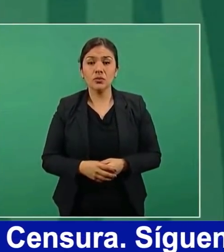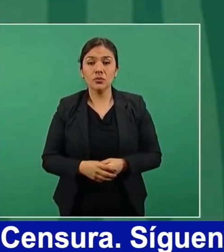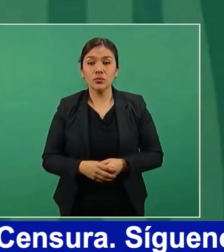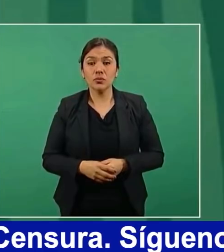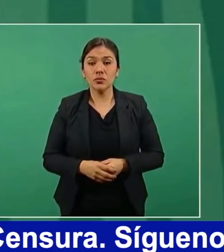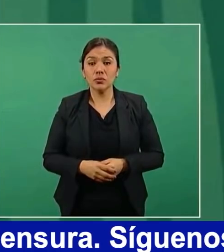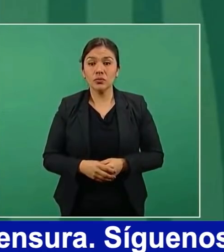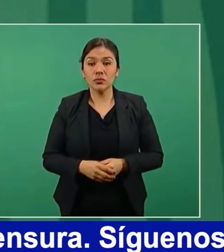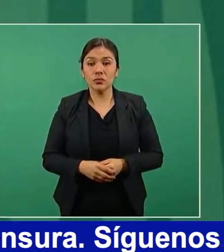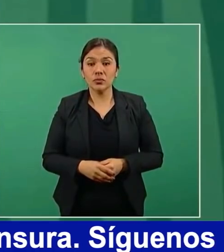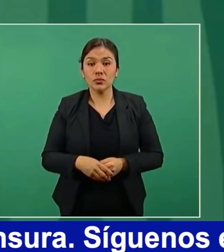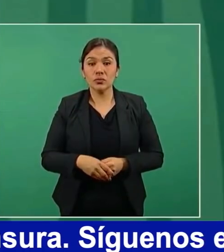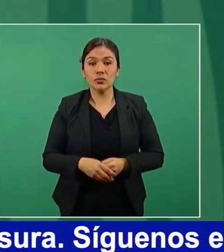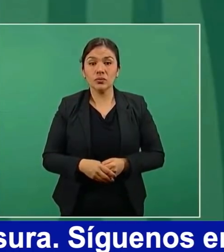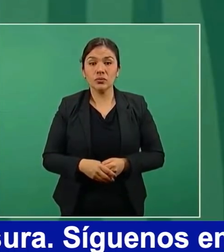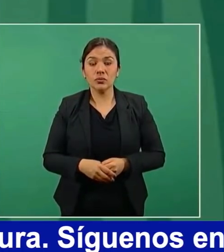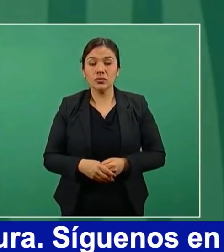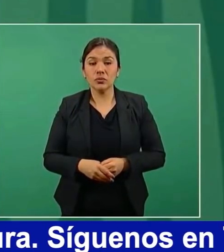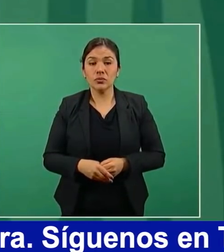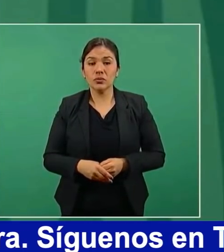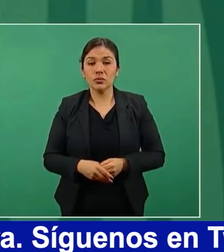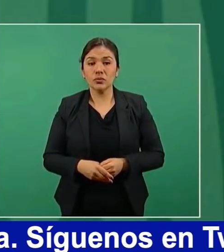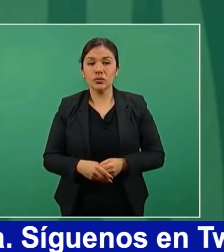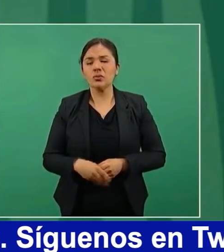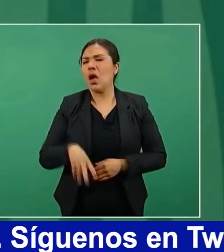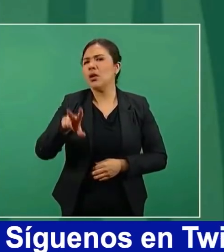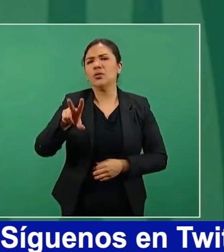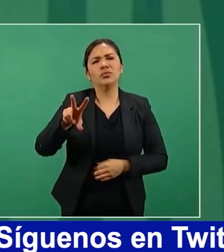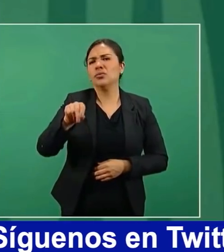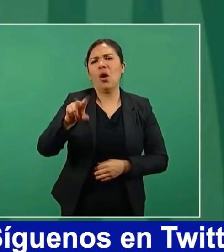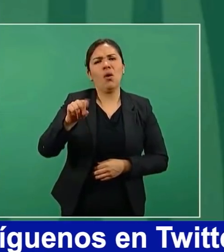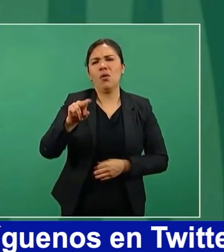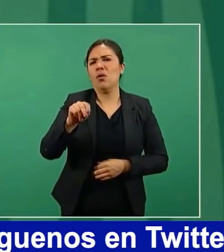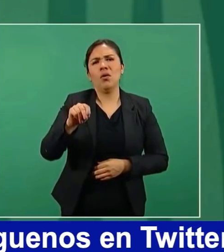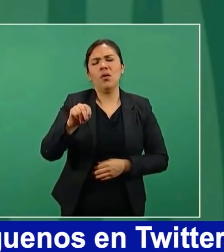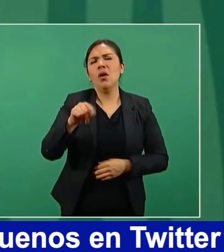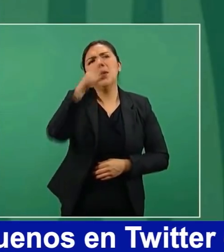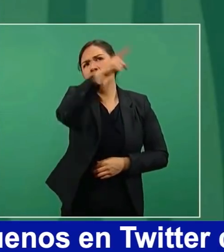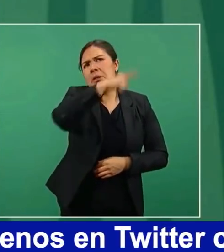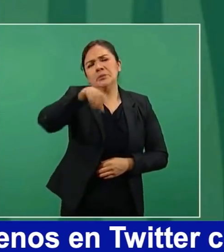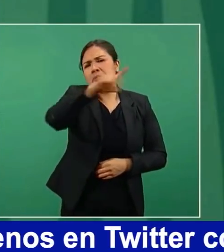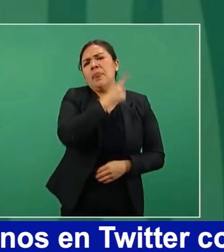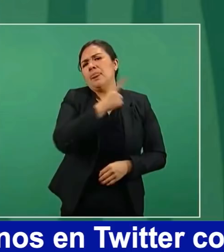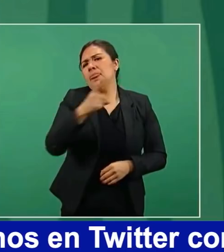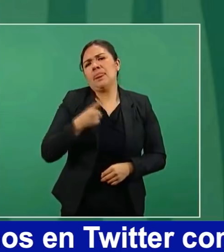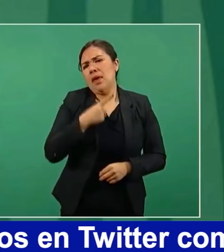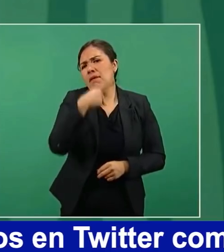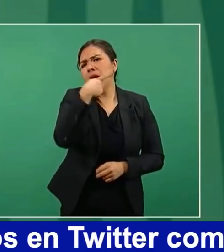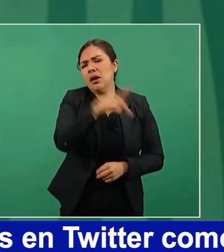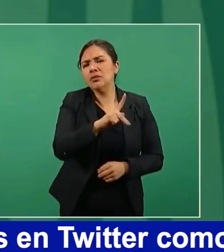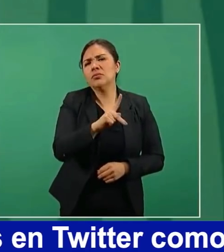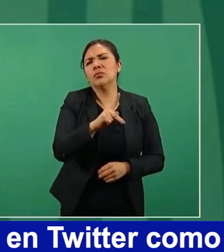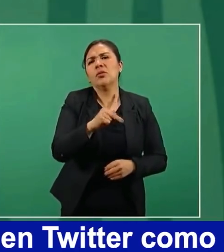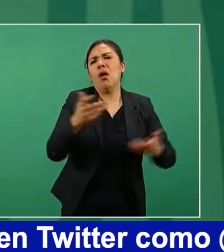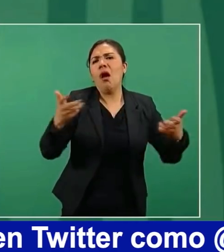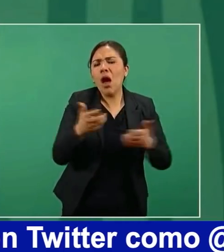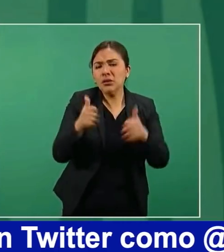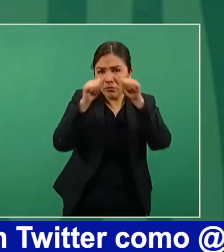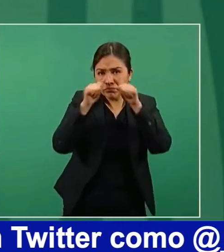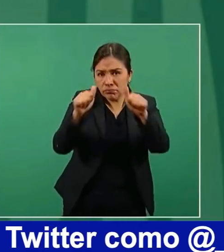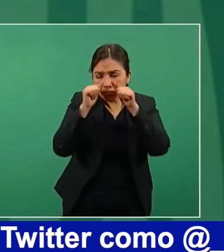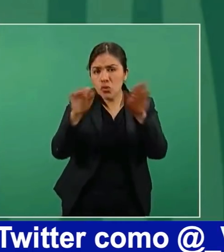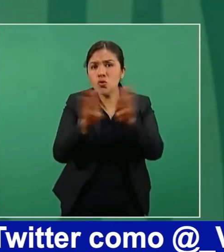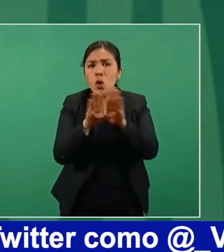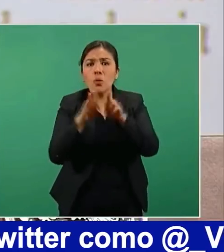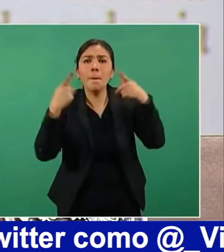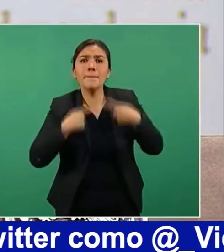tienen que pues atender el ingreso a su